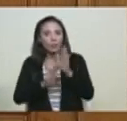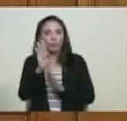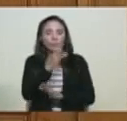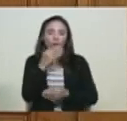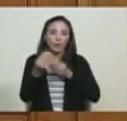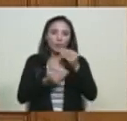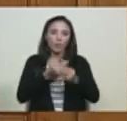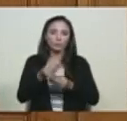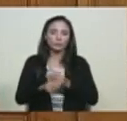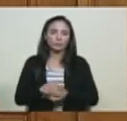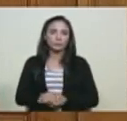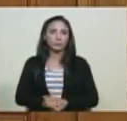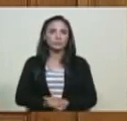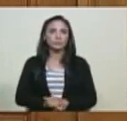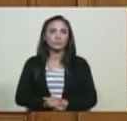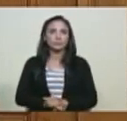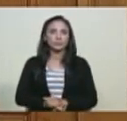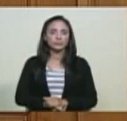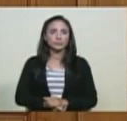activado.